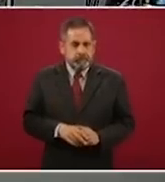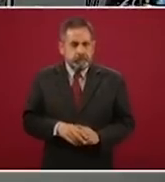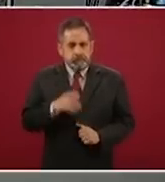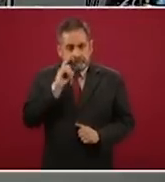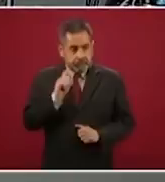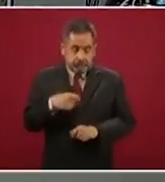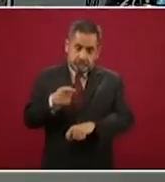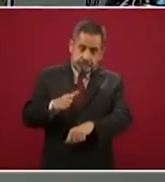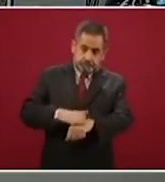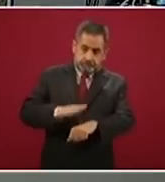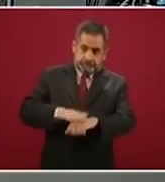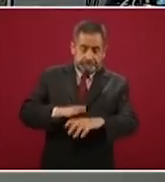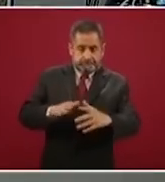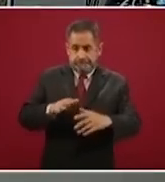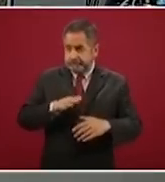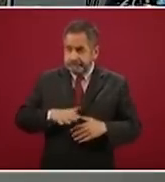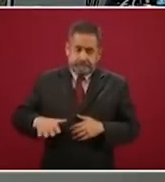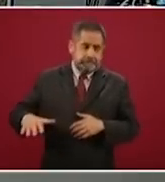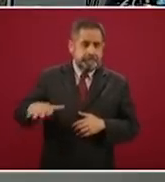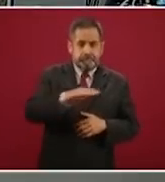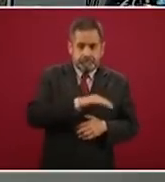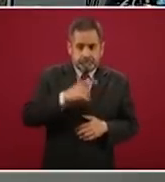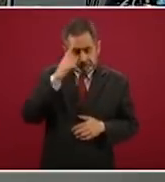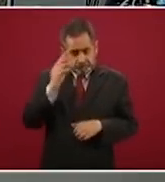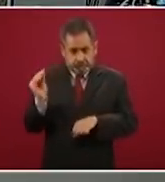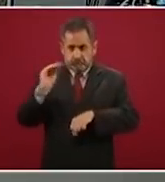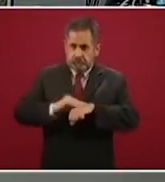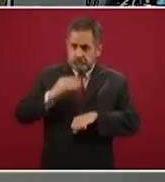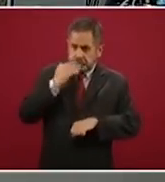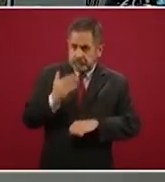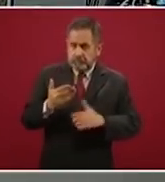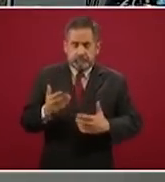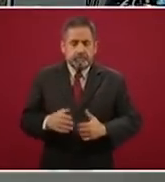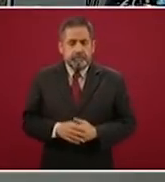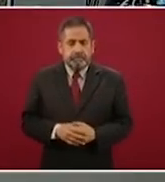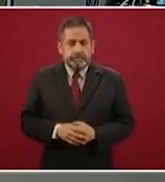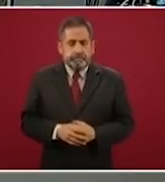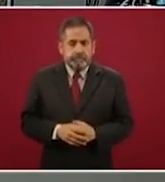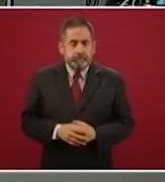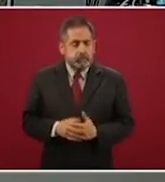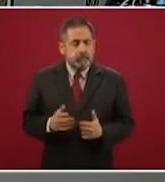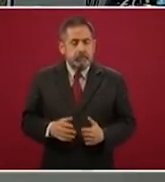un llamado a todos a portarnos bien,